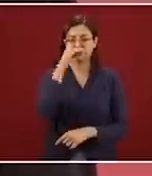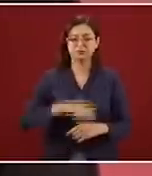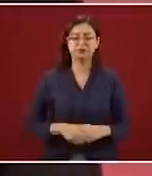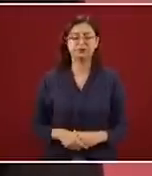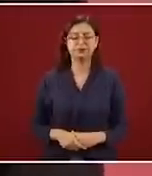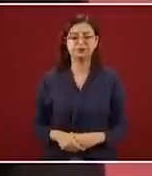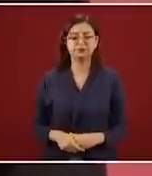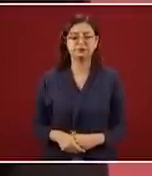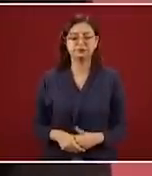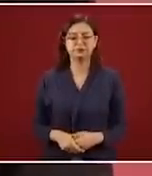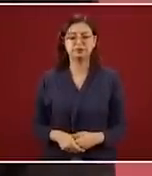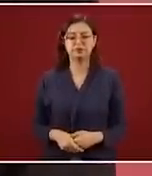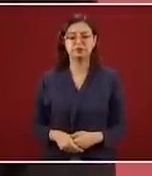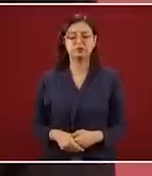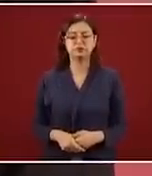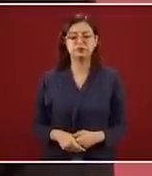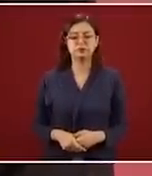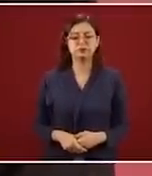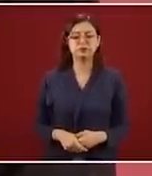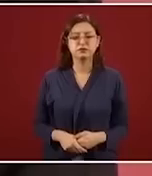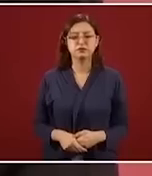Estamos comenzando